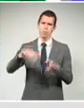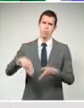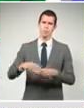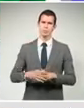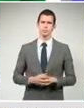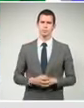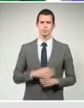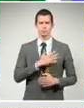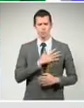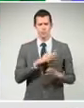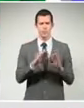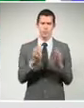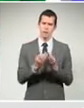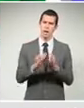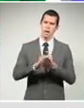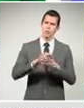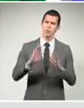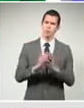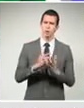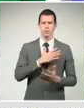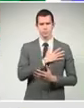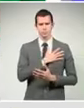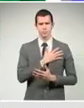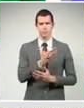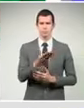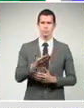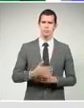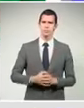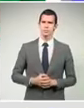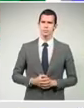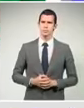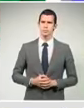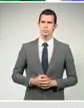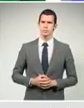y amistades. Y una letalidad de